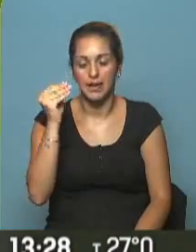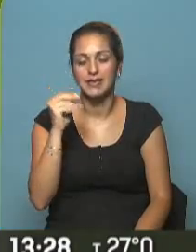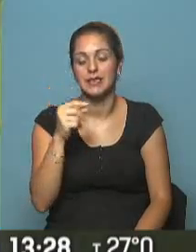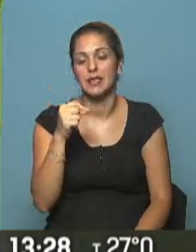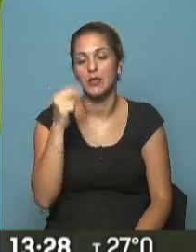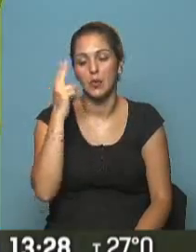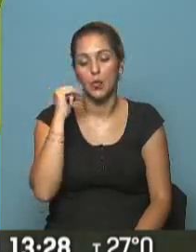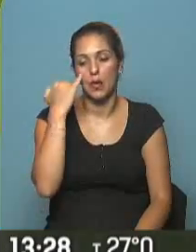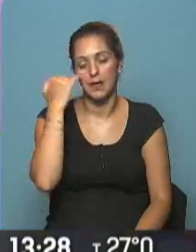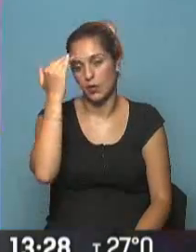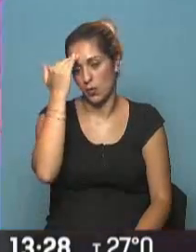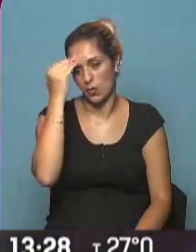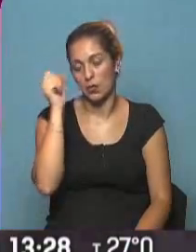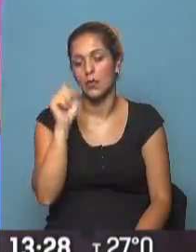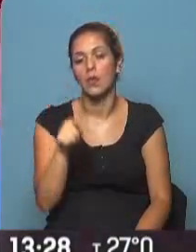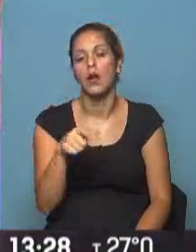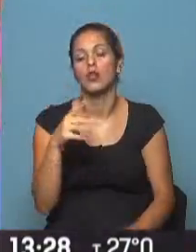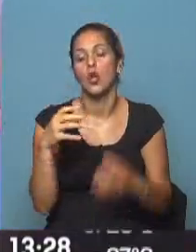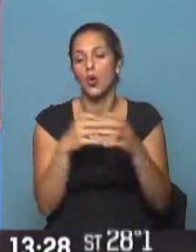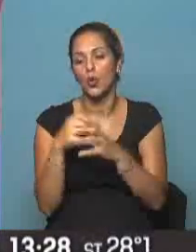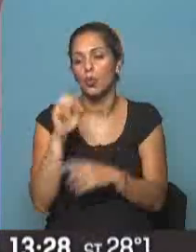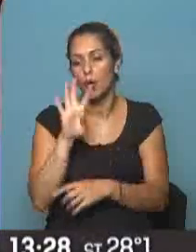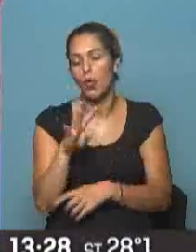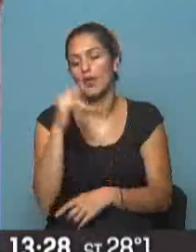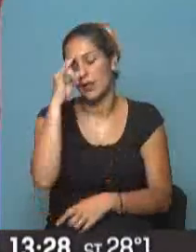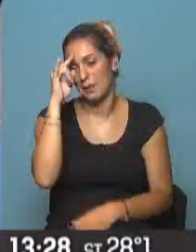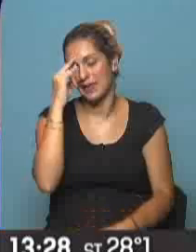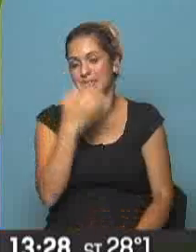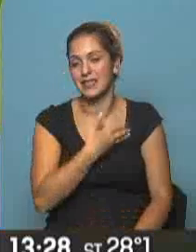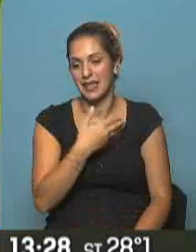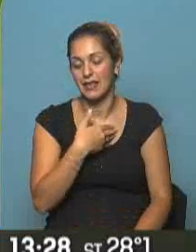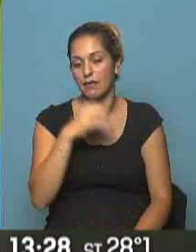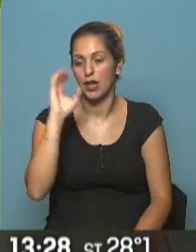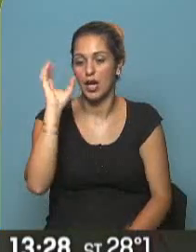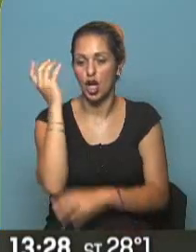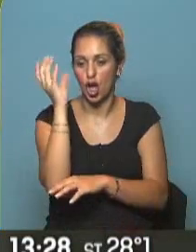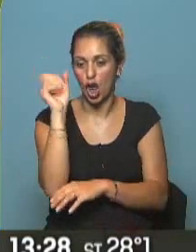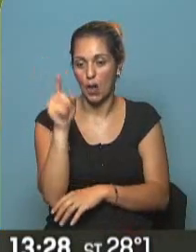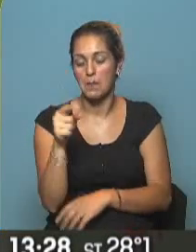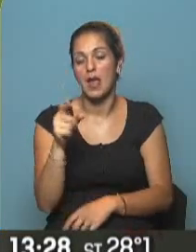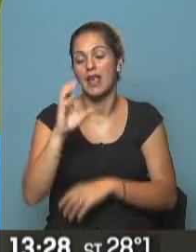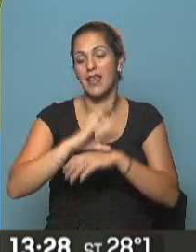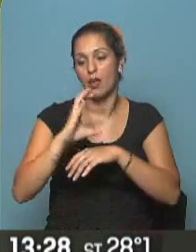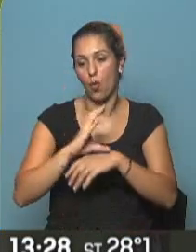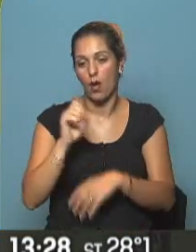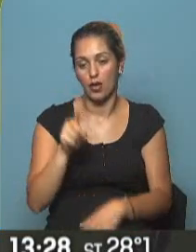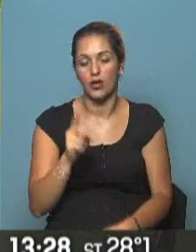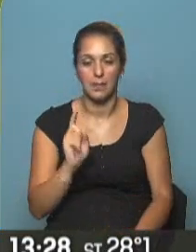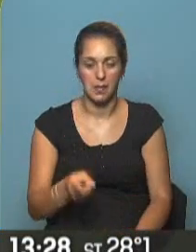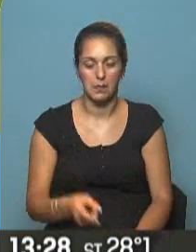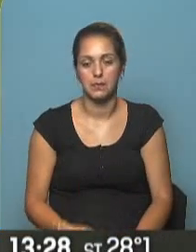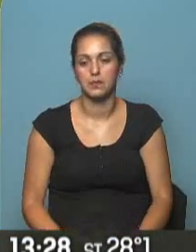Espinosa. Completan este grupo 4, Independiente Santa Fe de Colombia y Emelec de Ecuador, que ya lo conoce bien